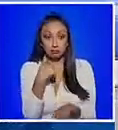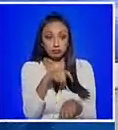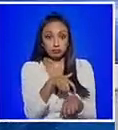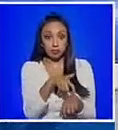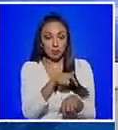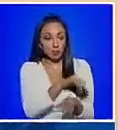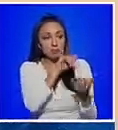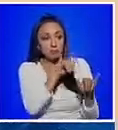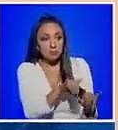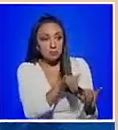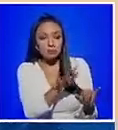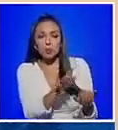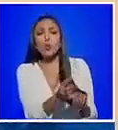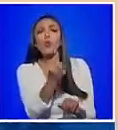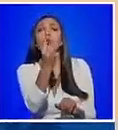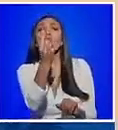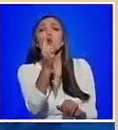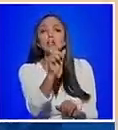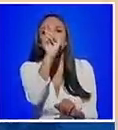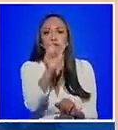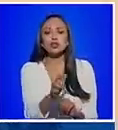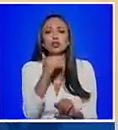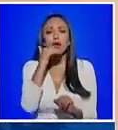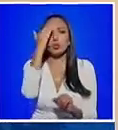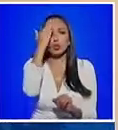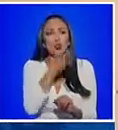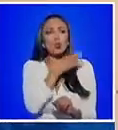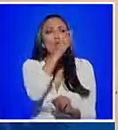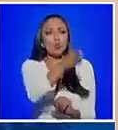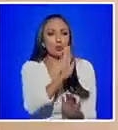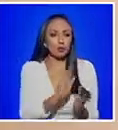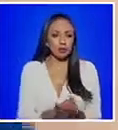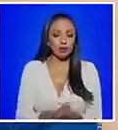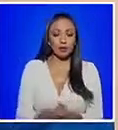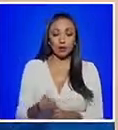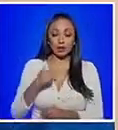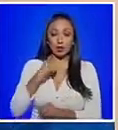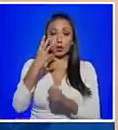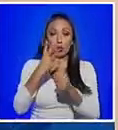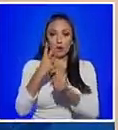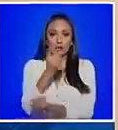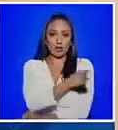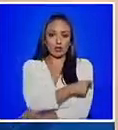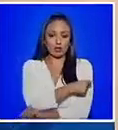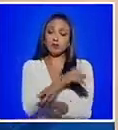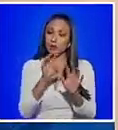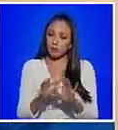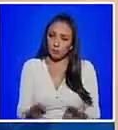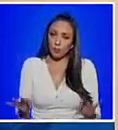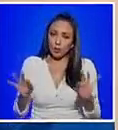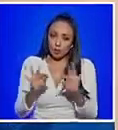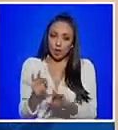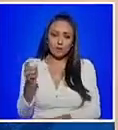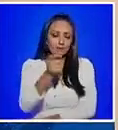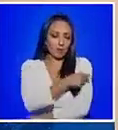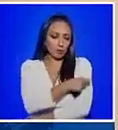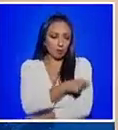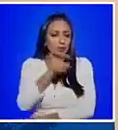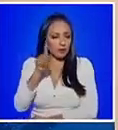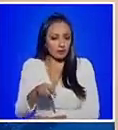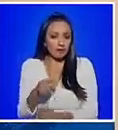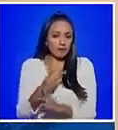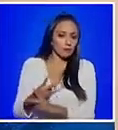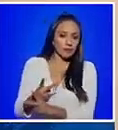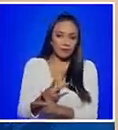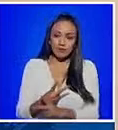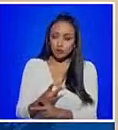en el lugar, apenas un adulto mayor se vacunó. Es la cuarta dosis que me pongo, es importante por